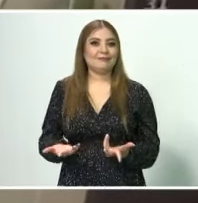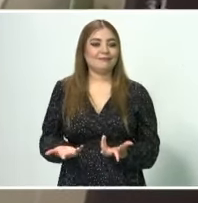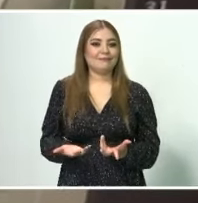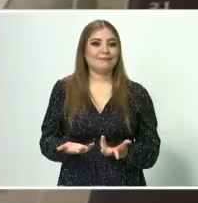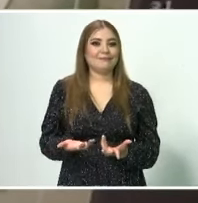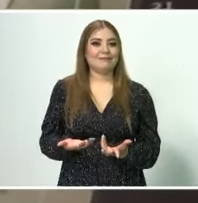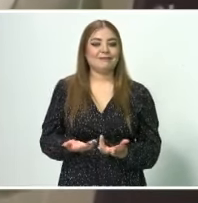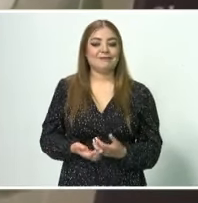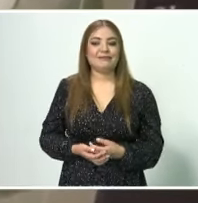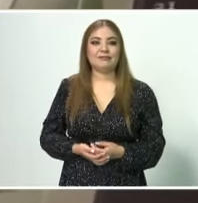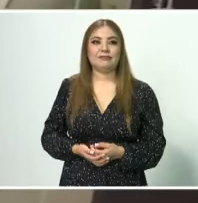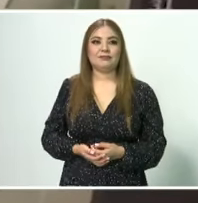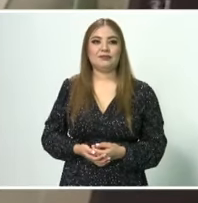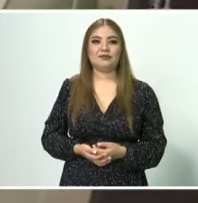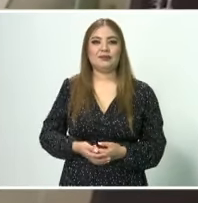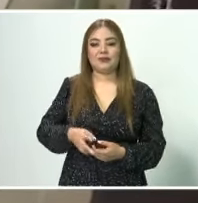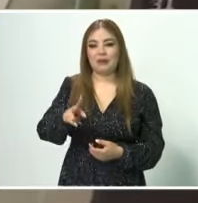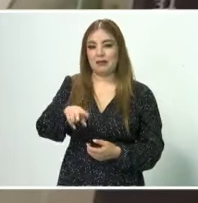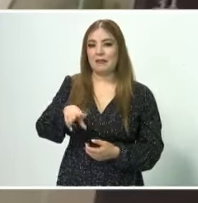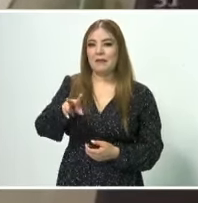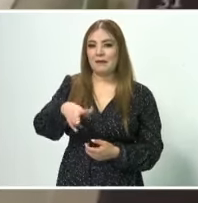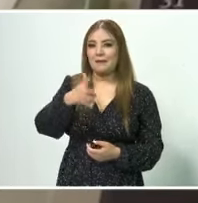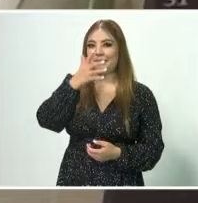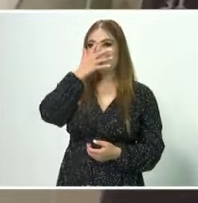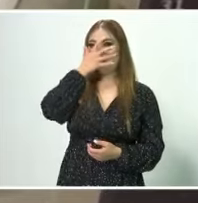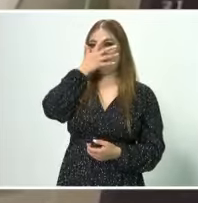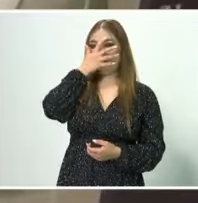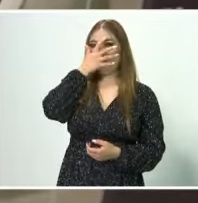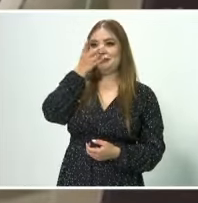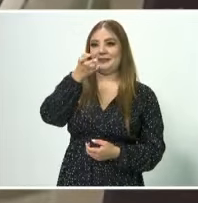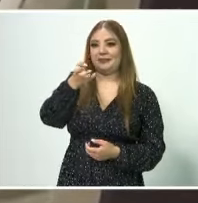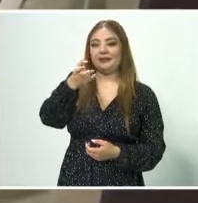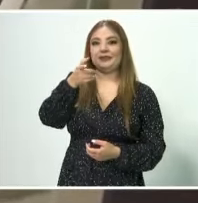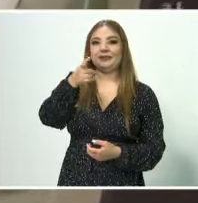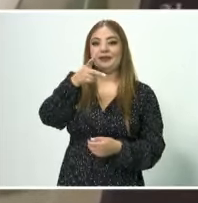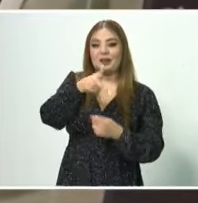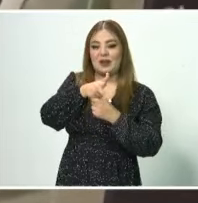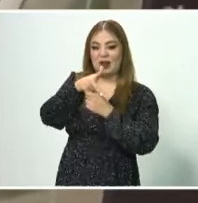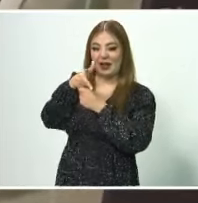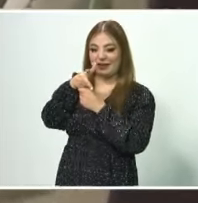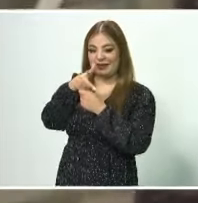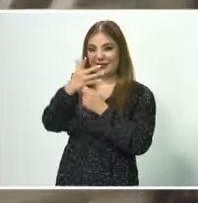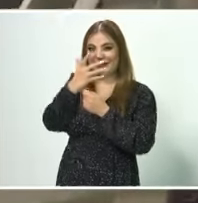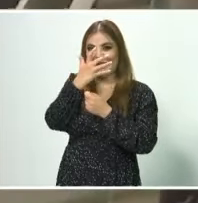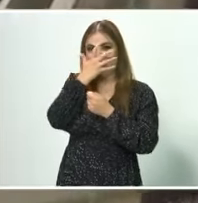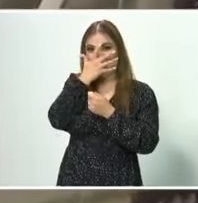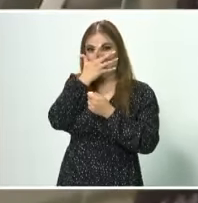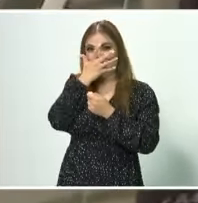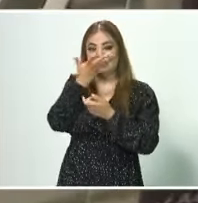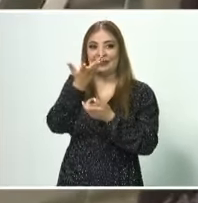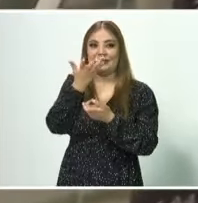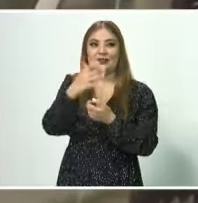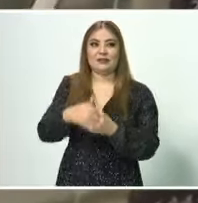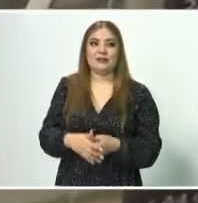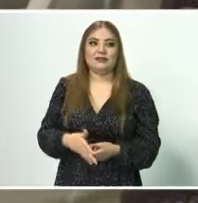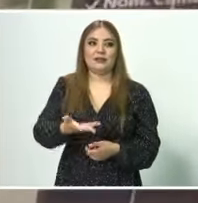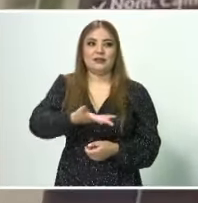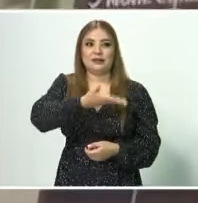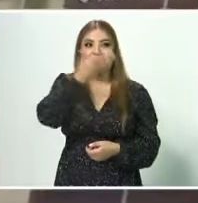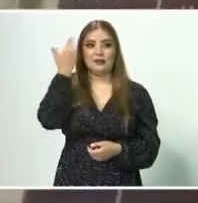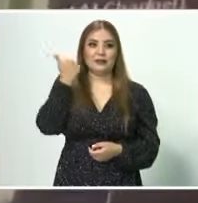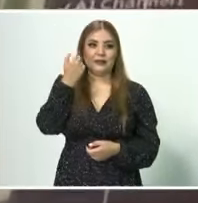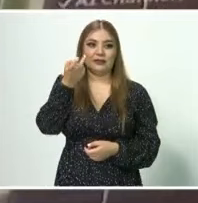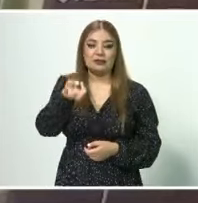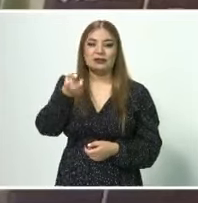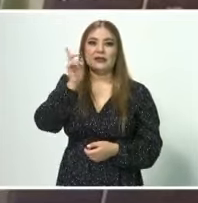que O sea qué vergüenza que te tomen en este momento tan incómodo y pues bueno no sabemos la situación de